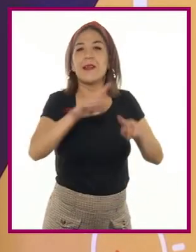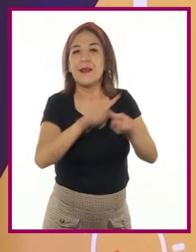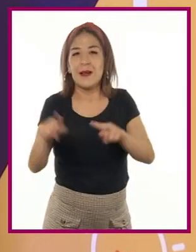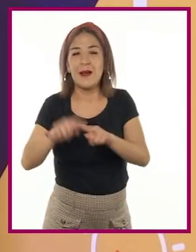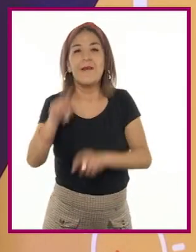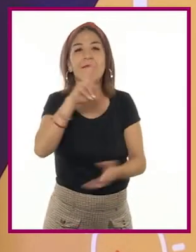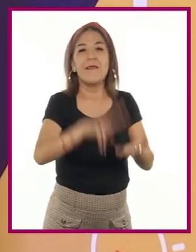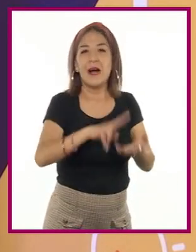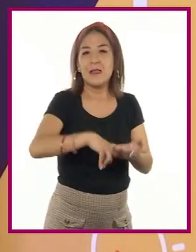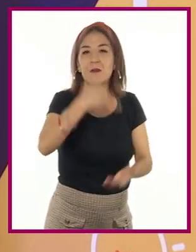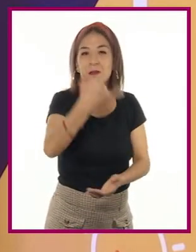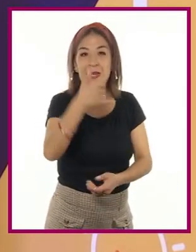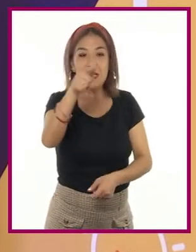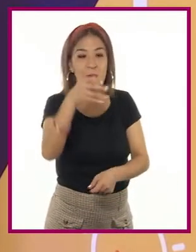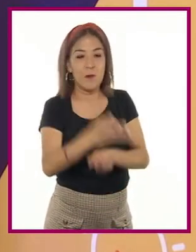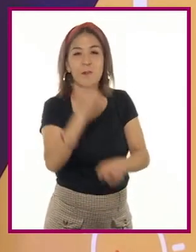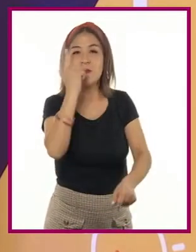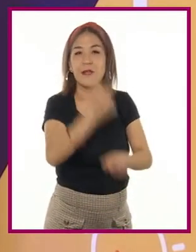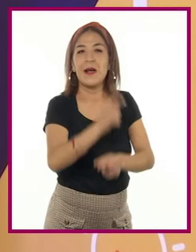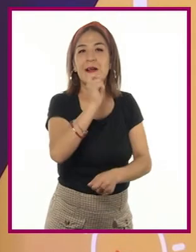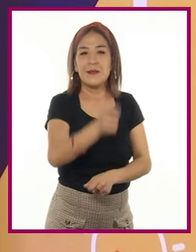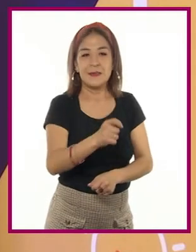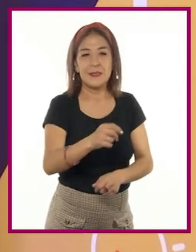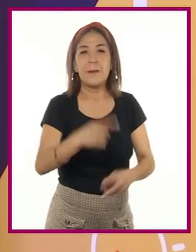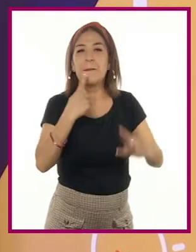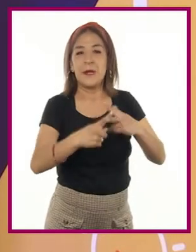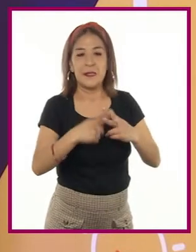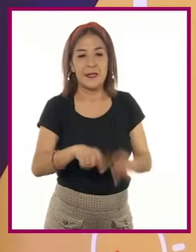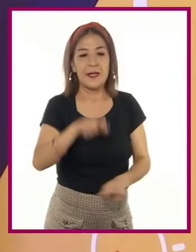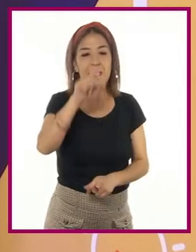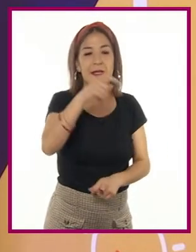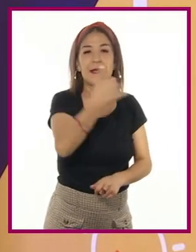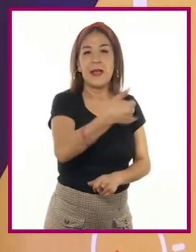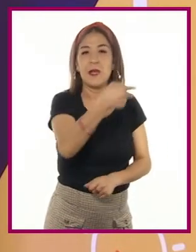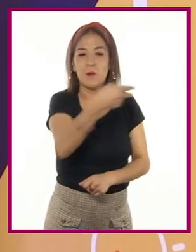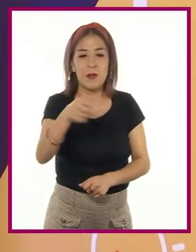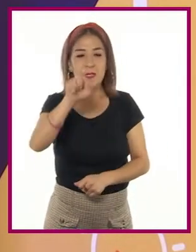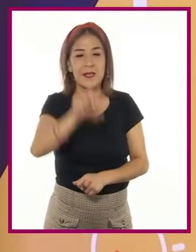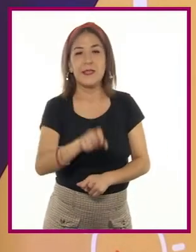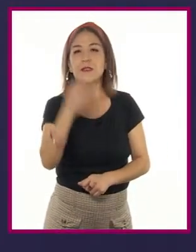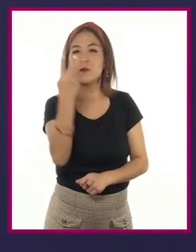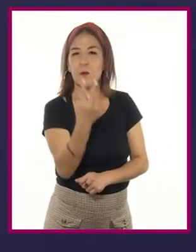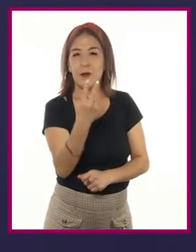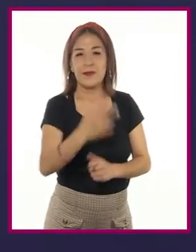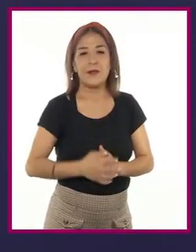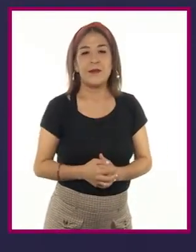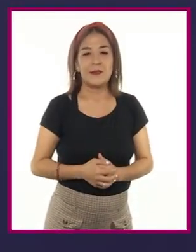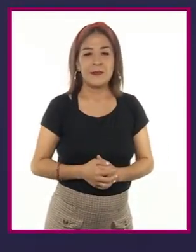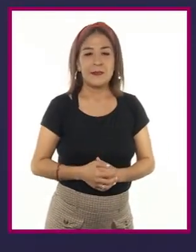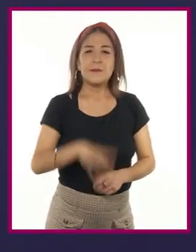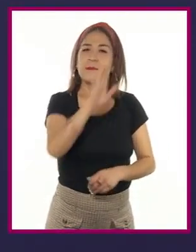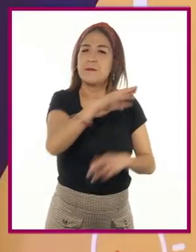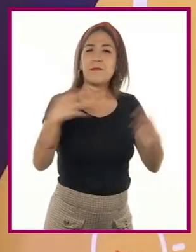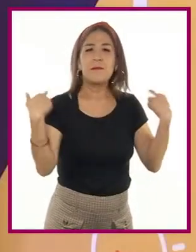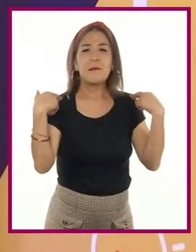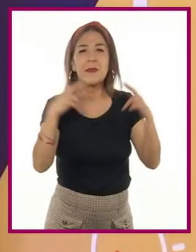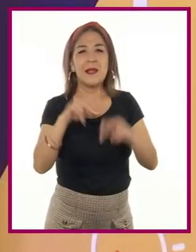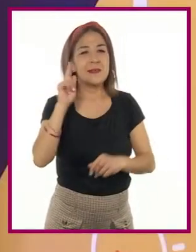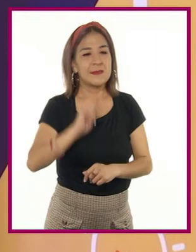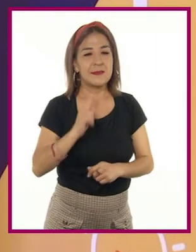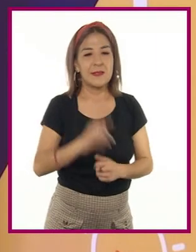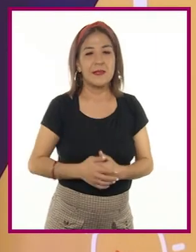identificados en este caso por la expresión algebraica ye igual a x cuadrada maestra concepción